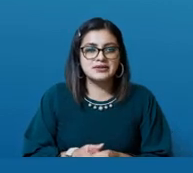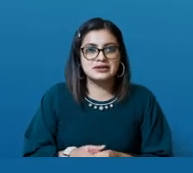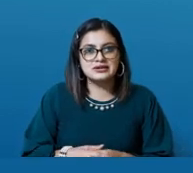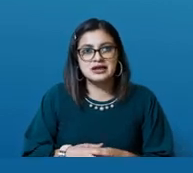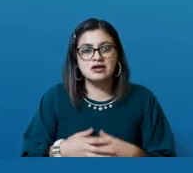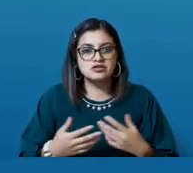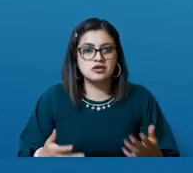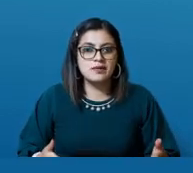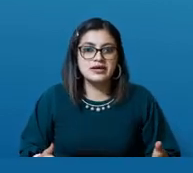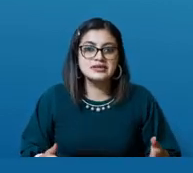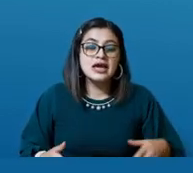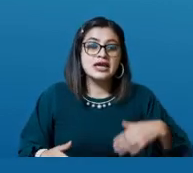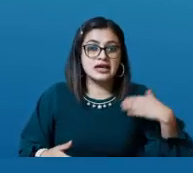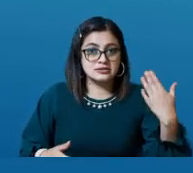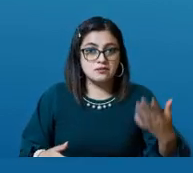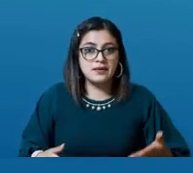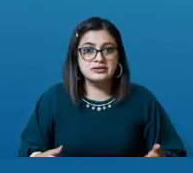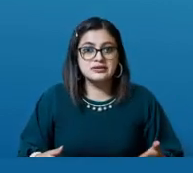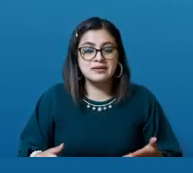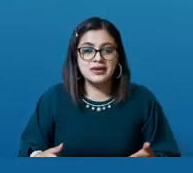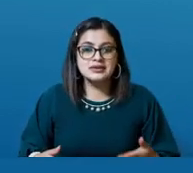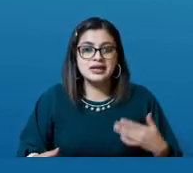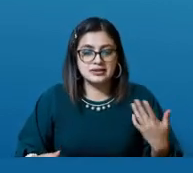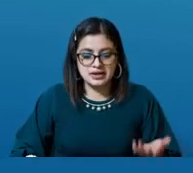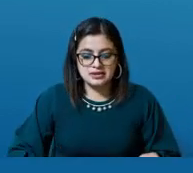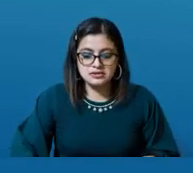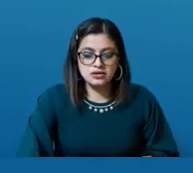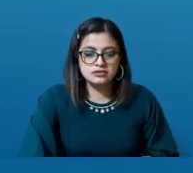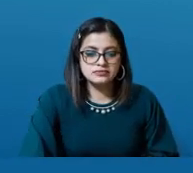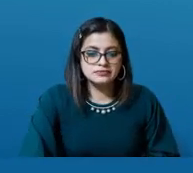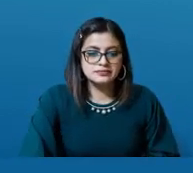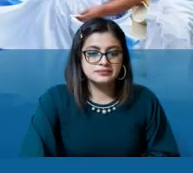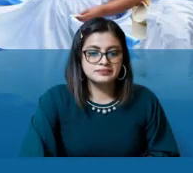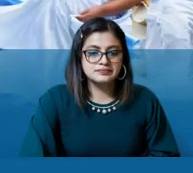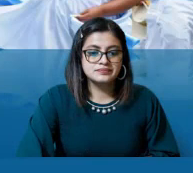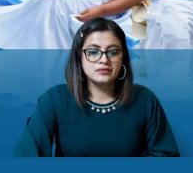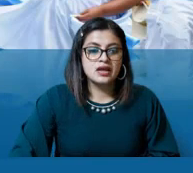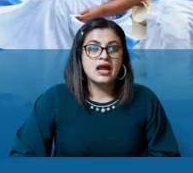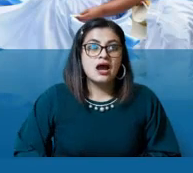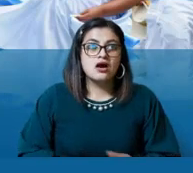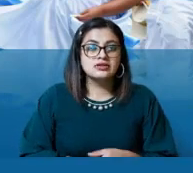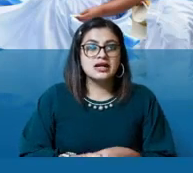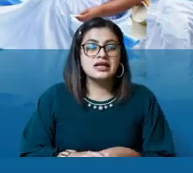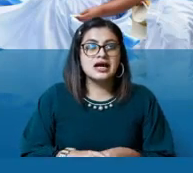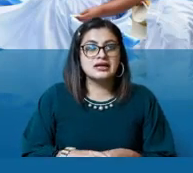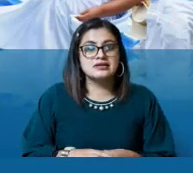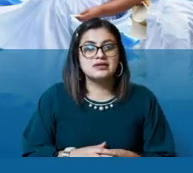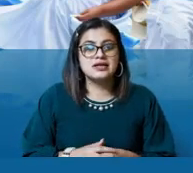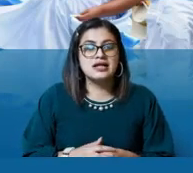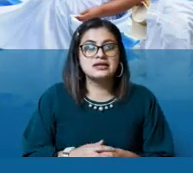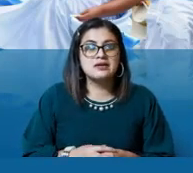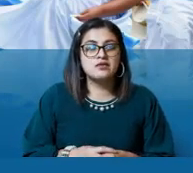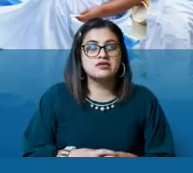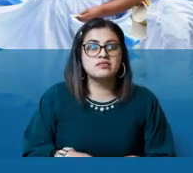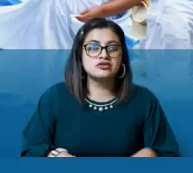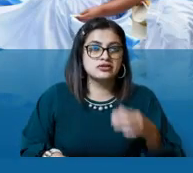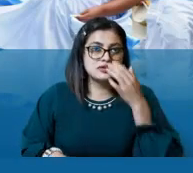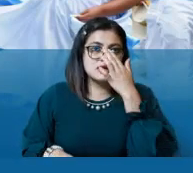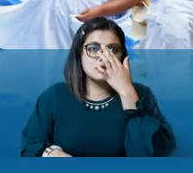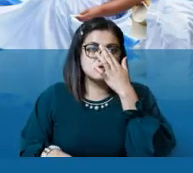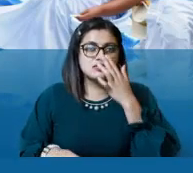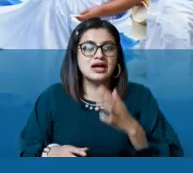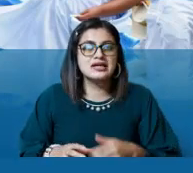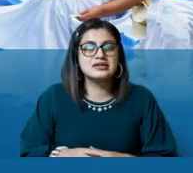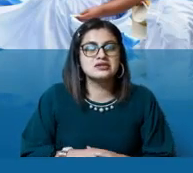etnias que pertenecen a nuestro país y que son parte también de la tradición. Otra de las actividades que podemos